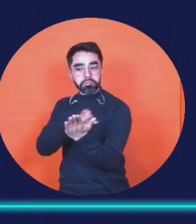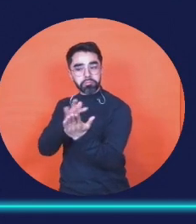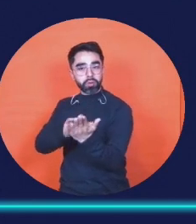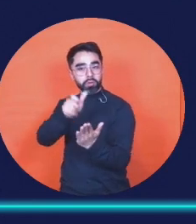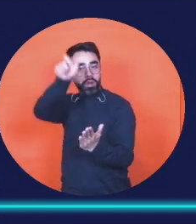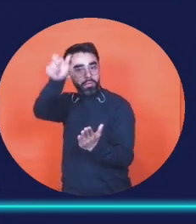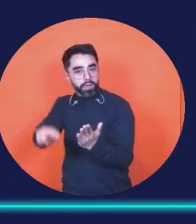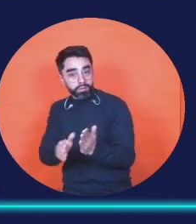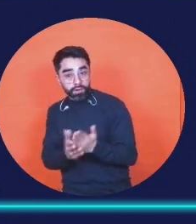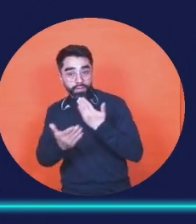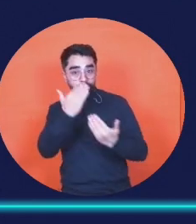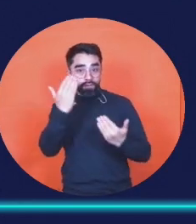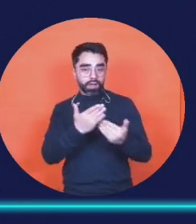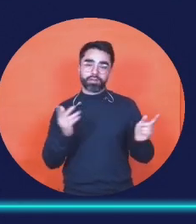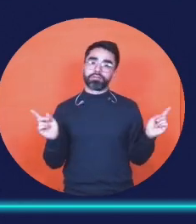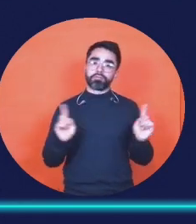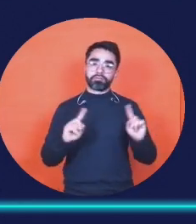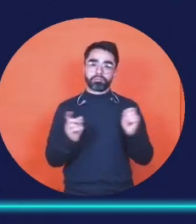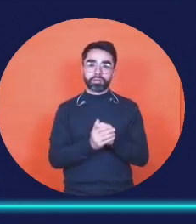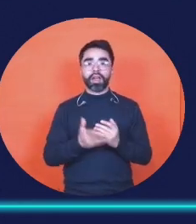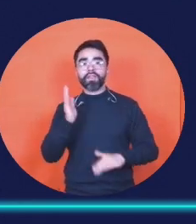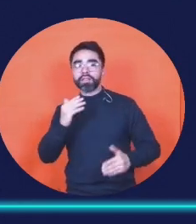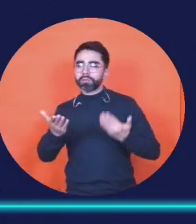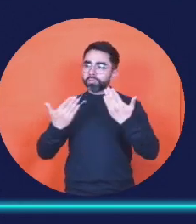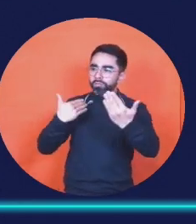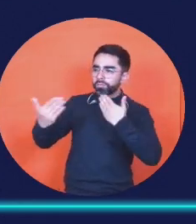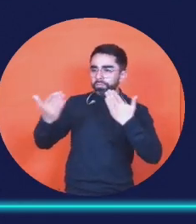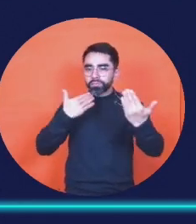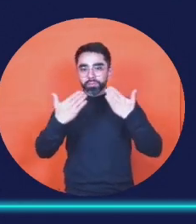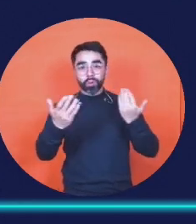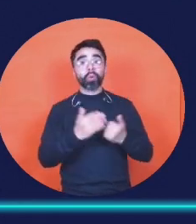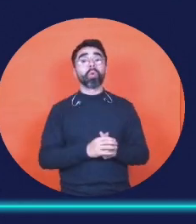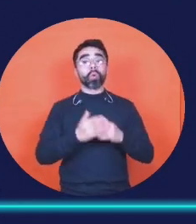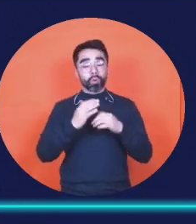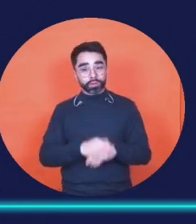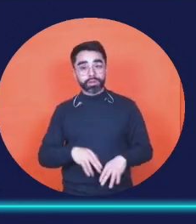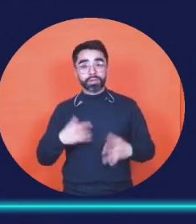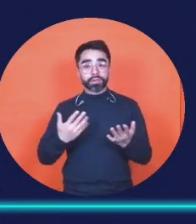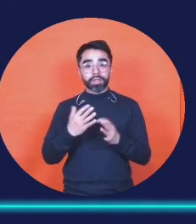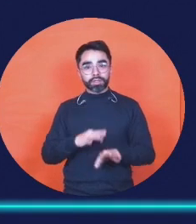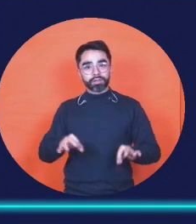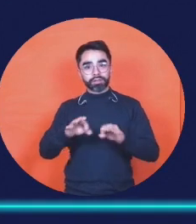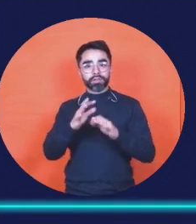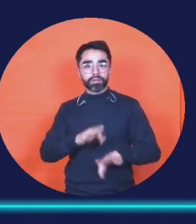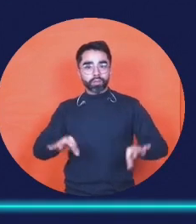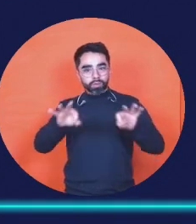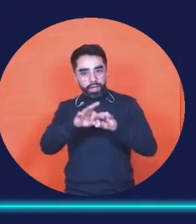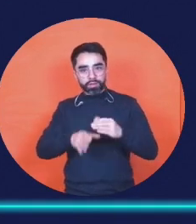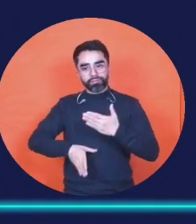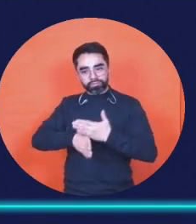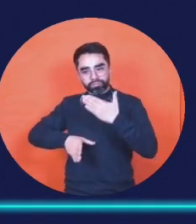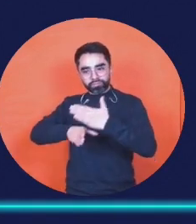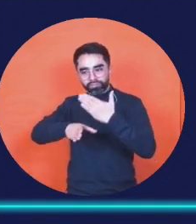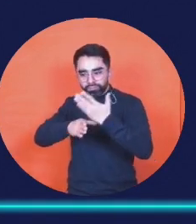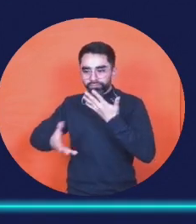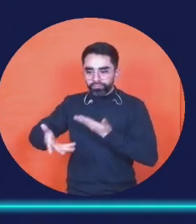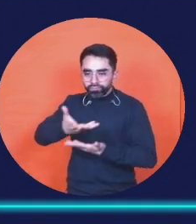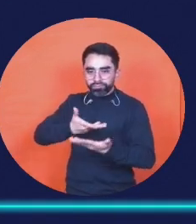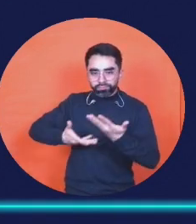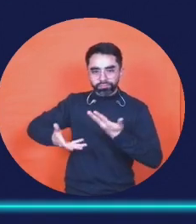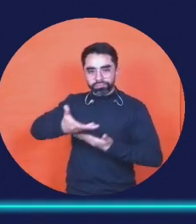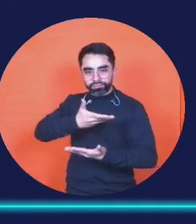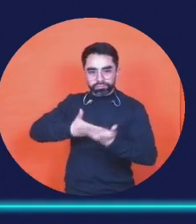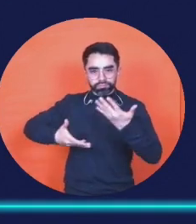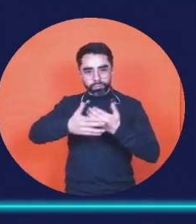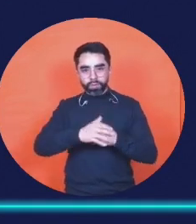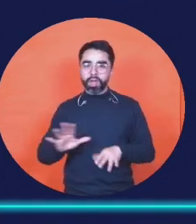Ese tipo de cosas, esos ejercicios de confianza, digamos, son intencionados y se tienen que hacer continuamente para que nos sintamos cómodos y seamos